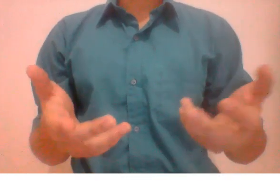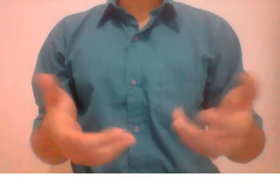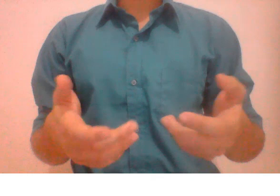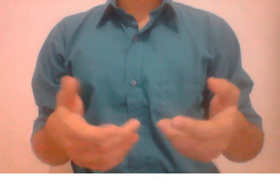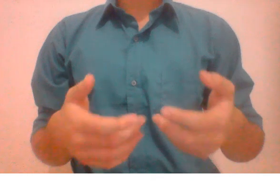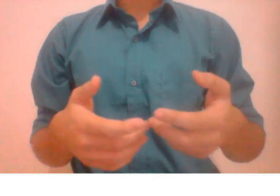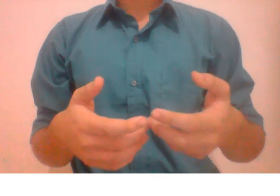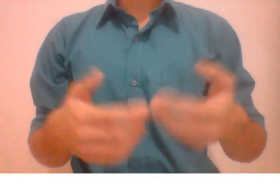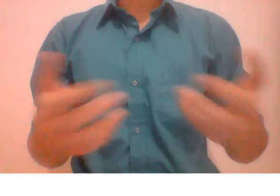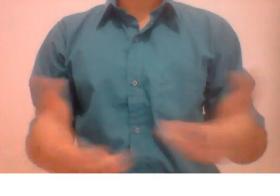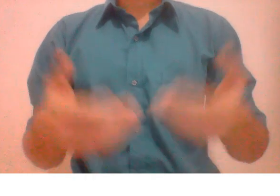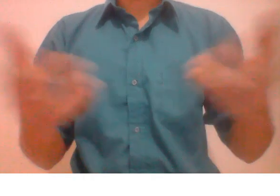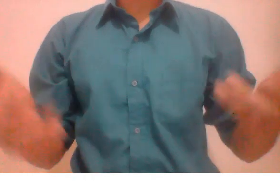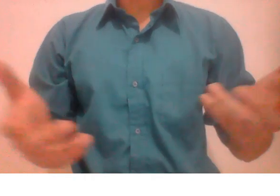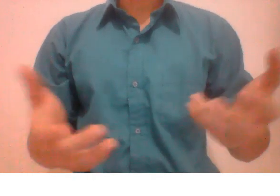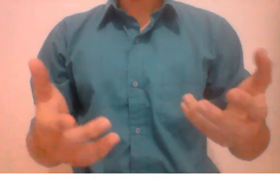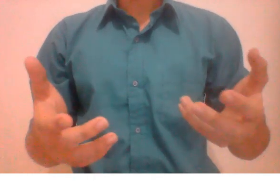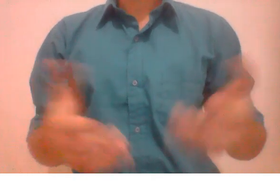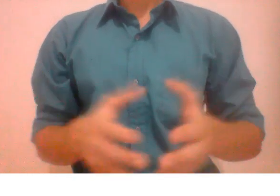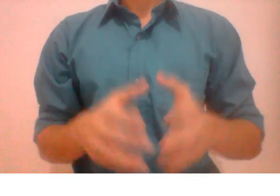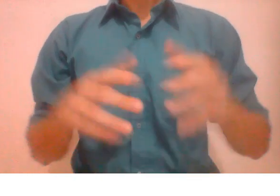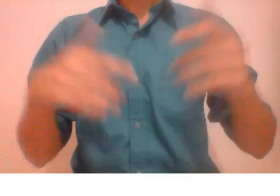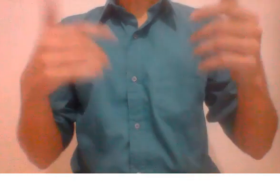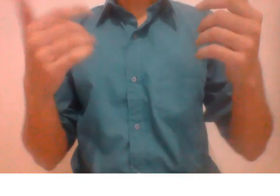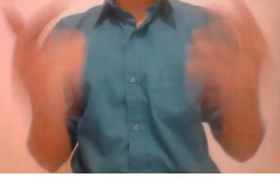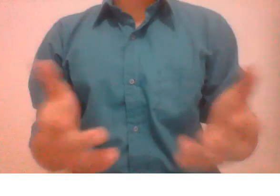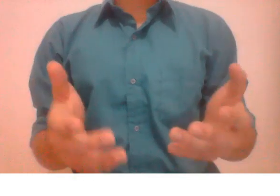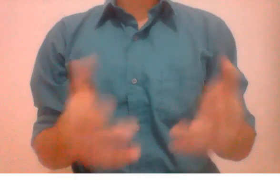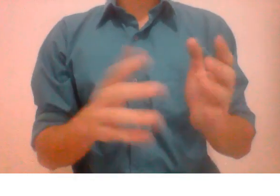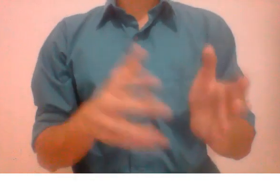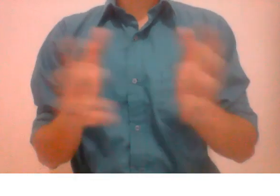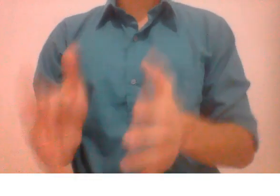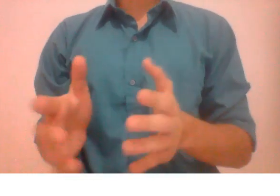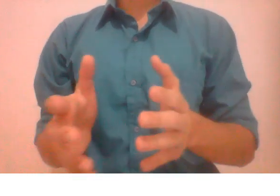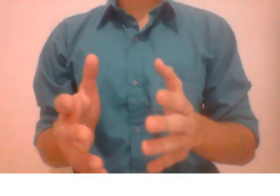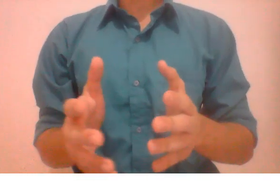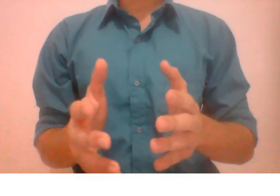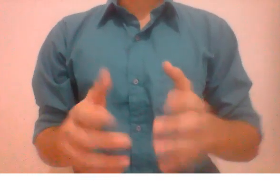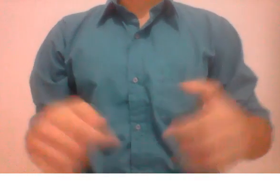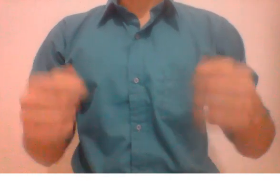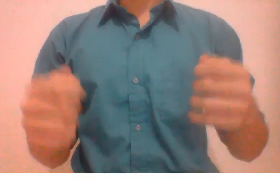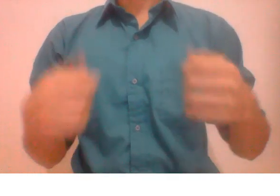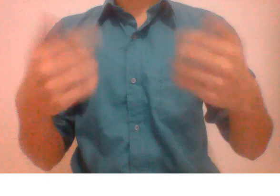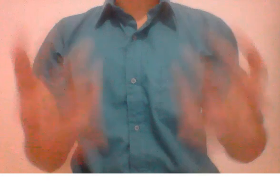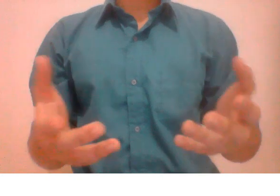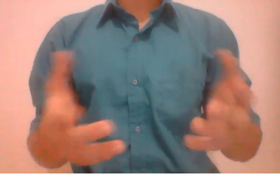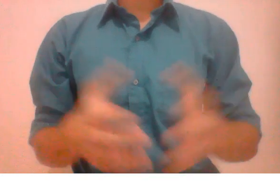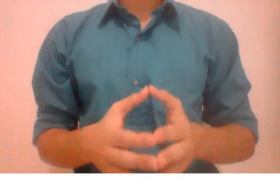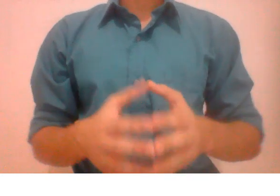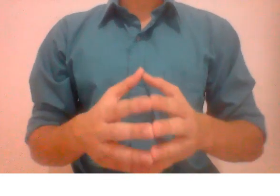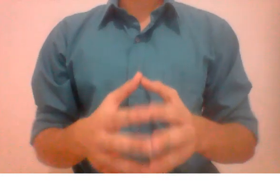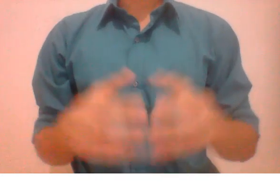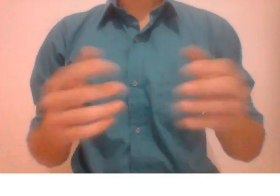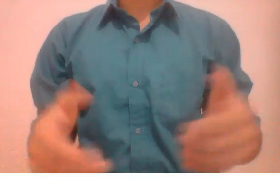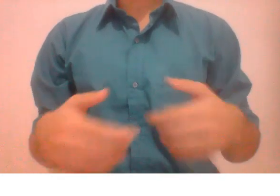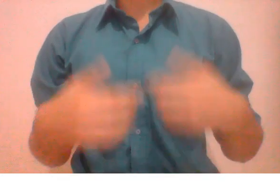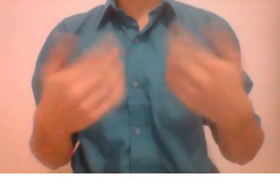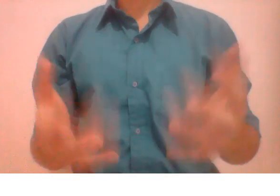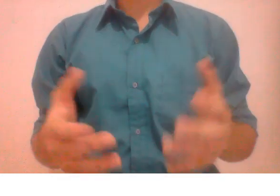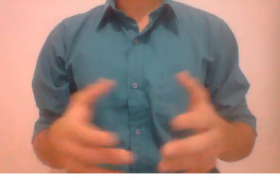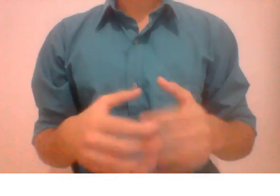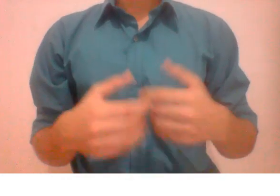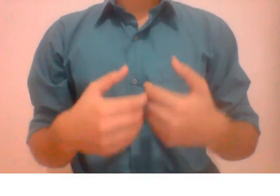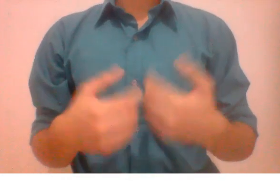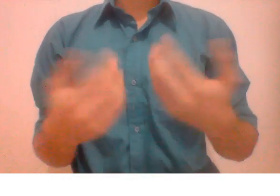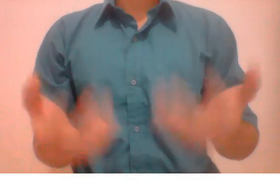cuando estuviéramos en un país en conflicto. Y entonces, y por otra parte el PRD, que pues también hablaba de seguridad, de salud y